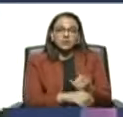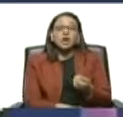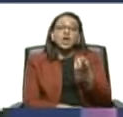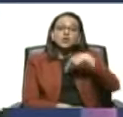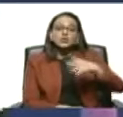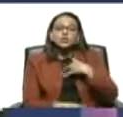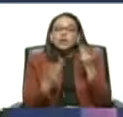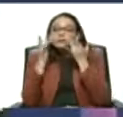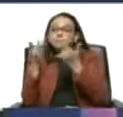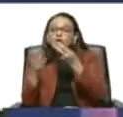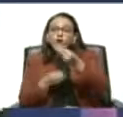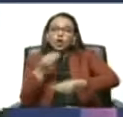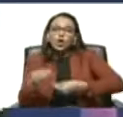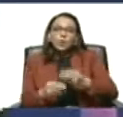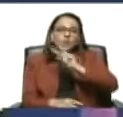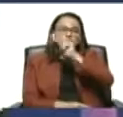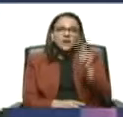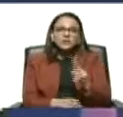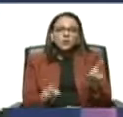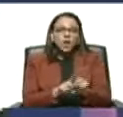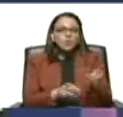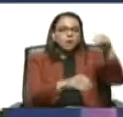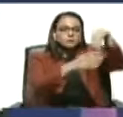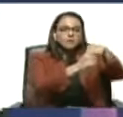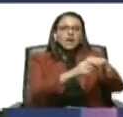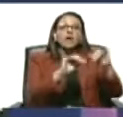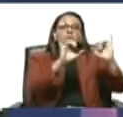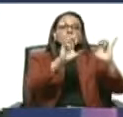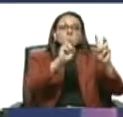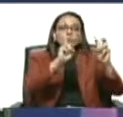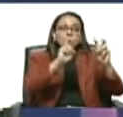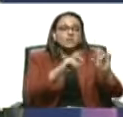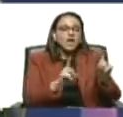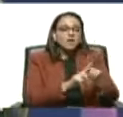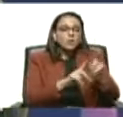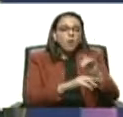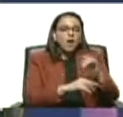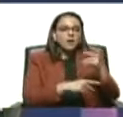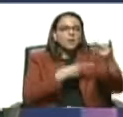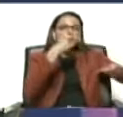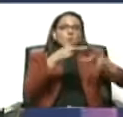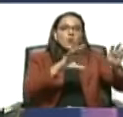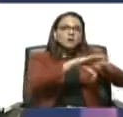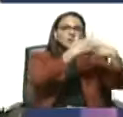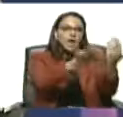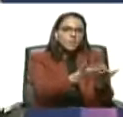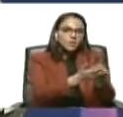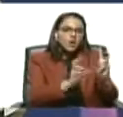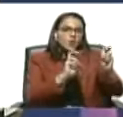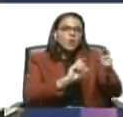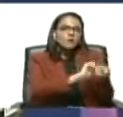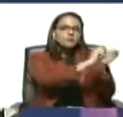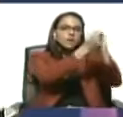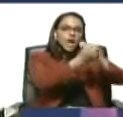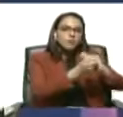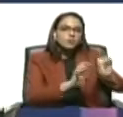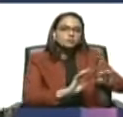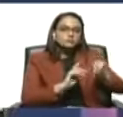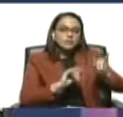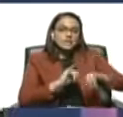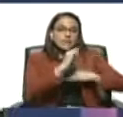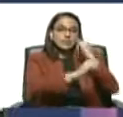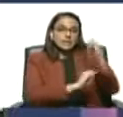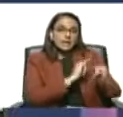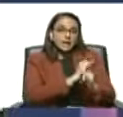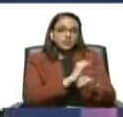Venezuela está inserta en esa nueva geopolítica y en ese nuevo orden económico internacional, que lo que está mostrando es el fracaso